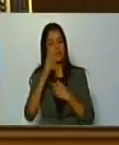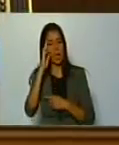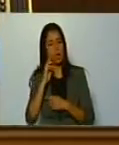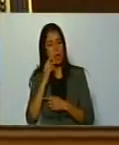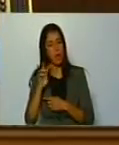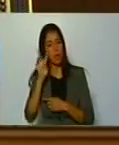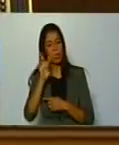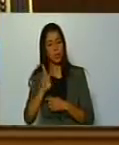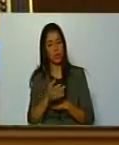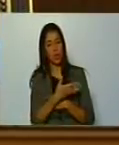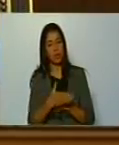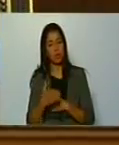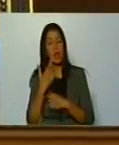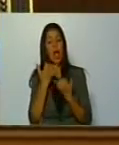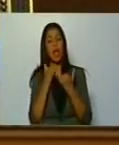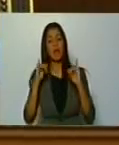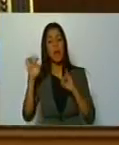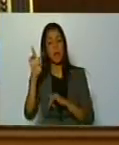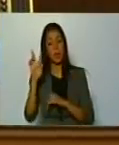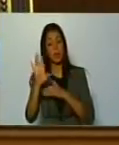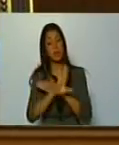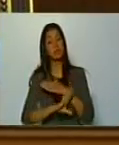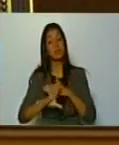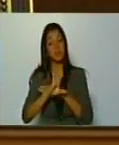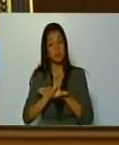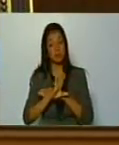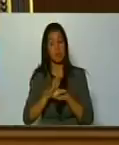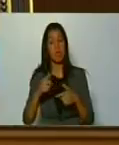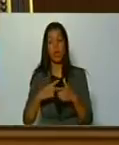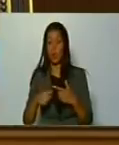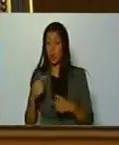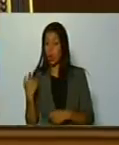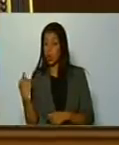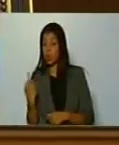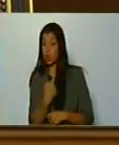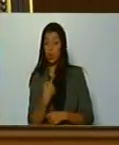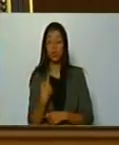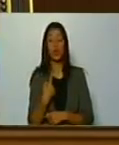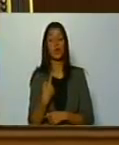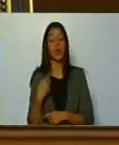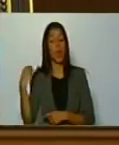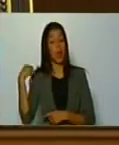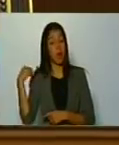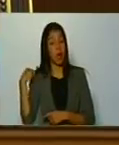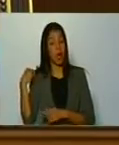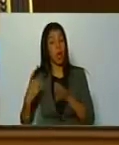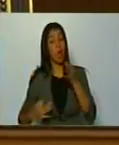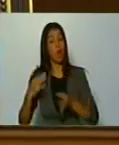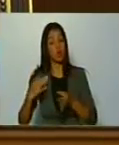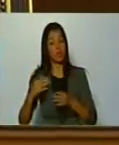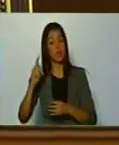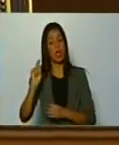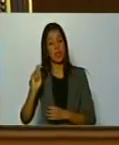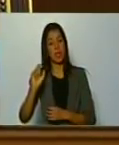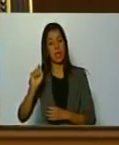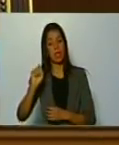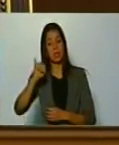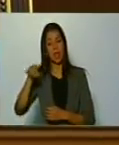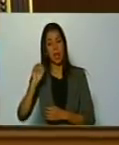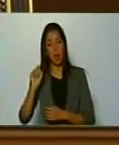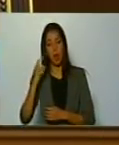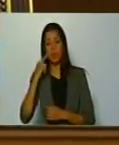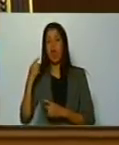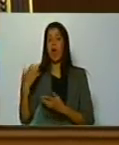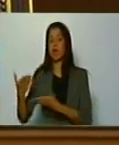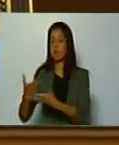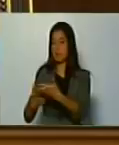soberanía de Venezuela. Y por eso estamos conociendo una solicitud del Tribunal Supremo de Justicia